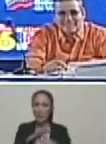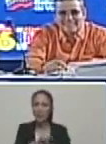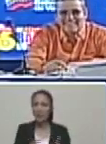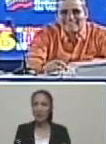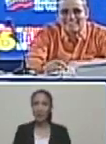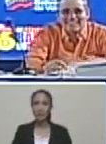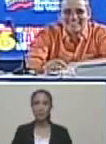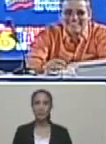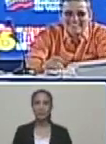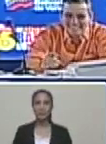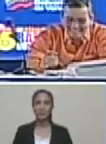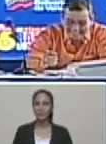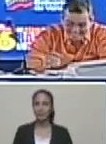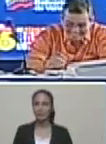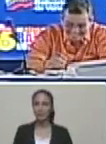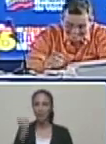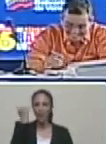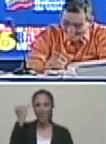Martes